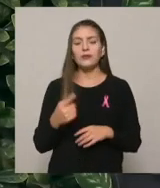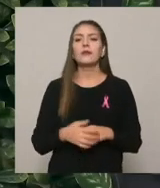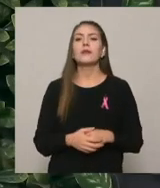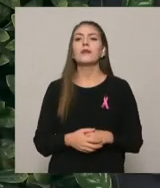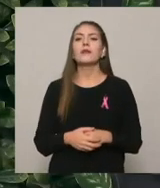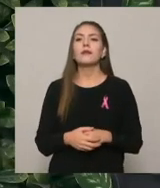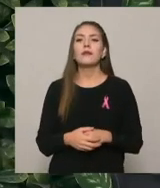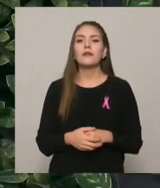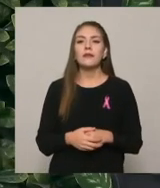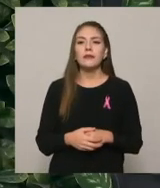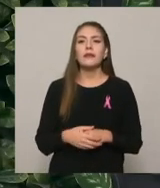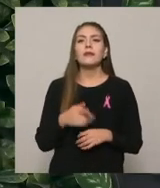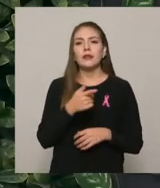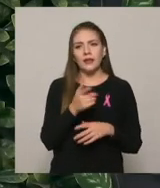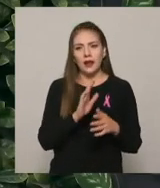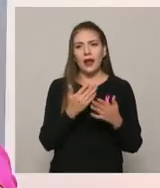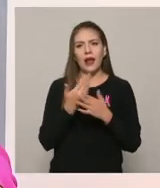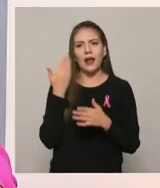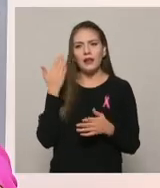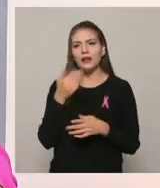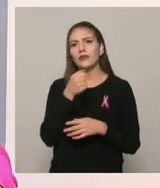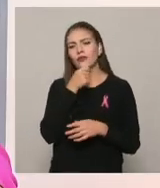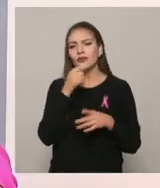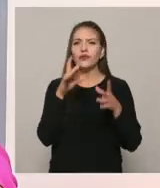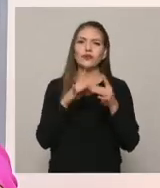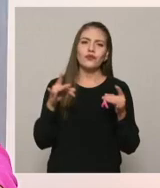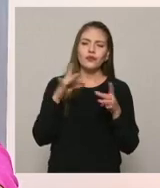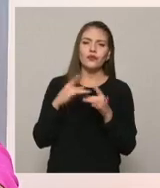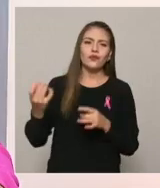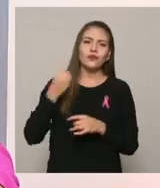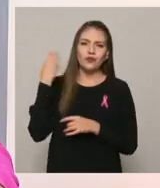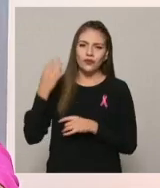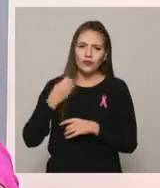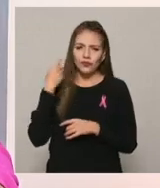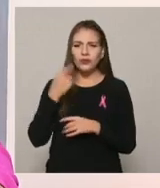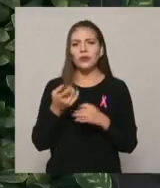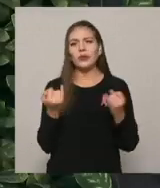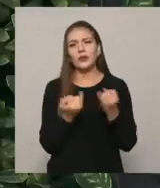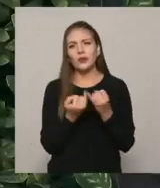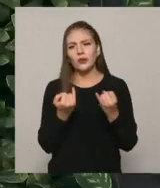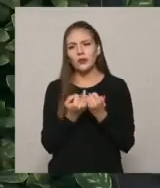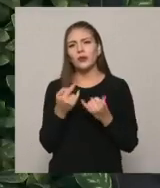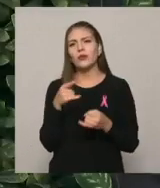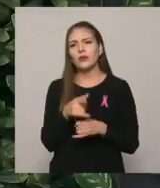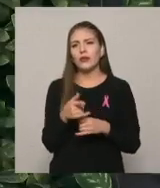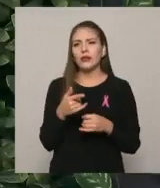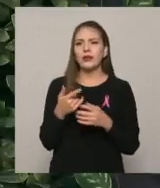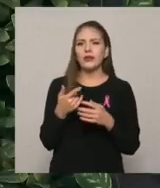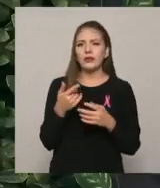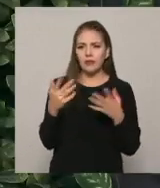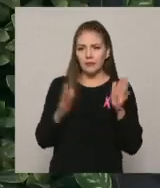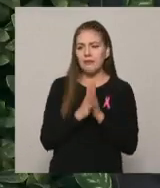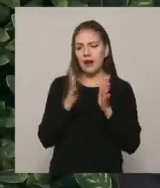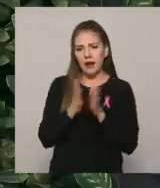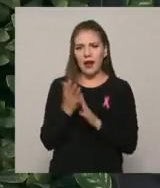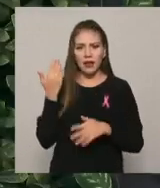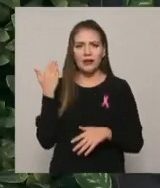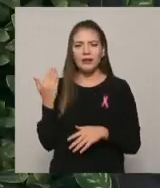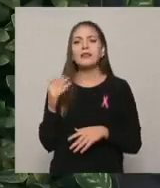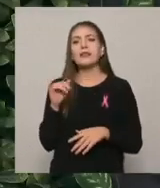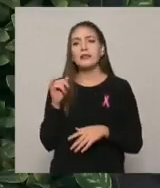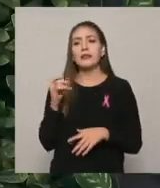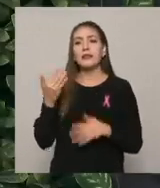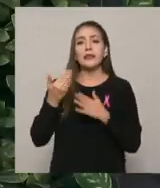impartido muchísimas conferencias y has participado en otros paneles, ¿verdad? Así es, en septiembre di una charla sobre